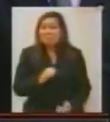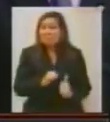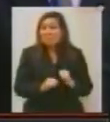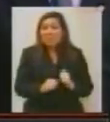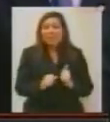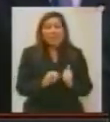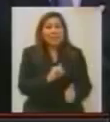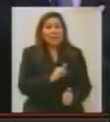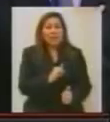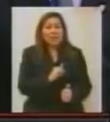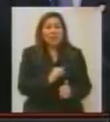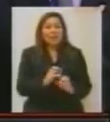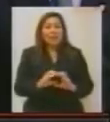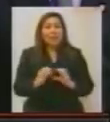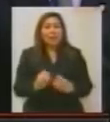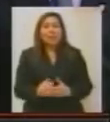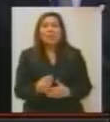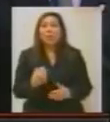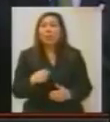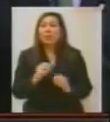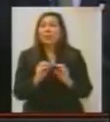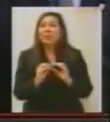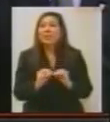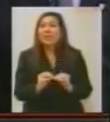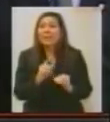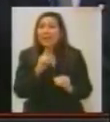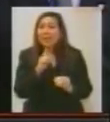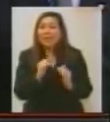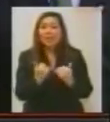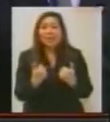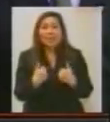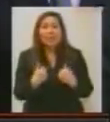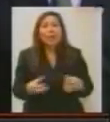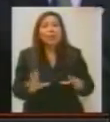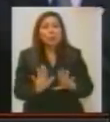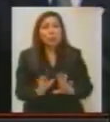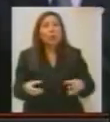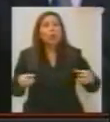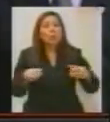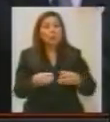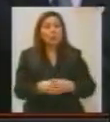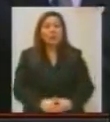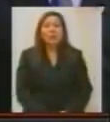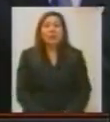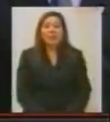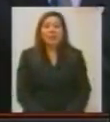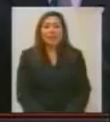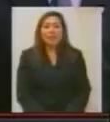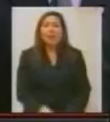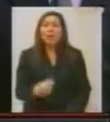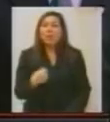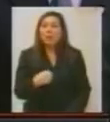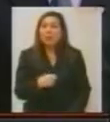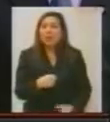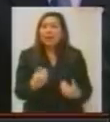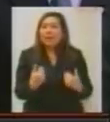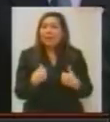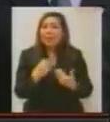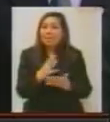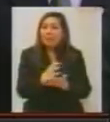la institucionalidad del Parlamento. Nuestro propósito es que se mantengan las comisiones. De hecho, nosotros tenemos